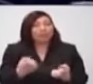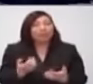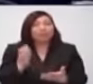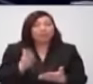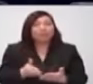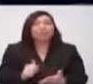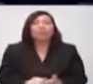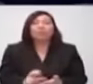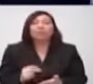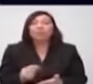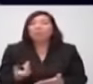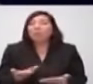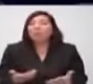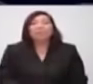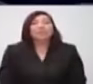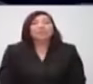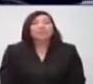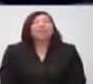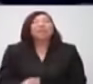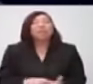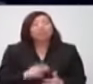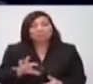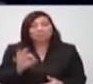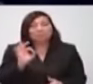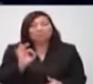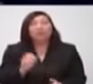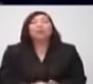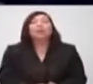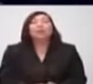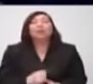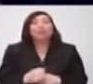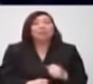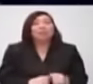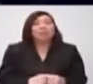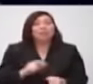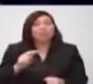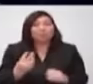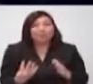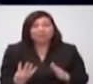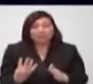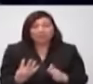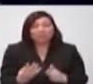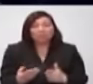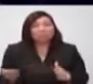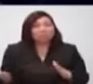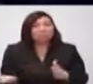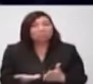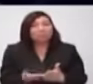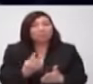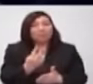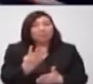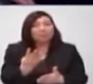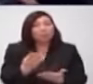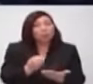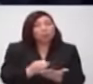y nulidad y no surten efectos. ¿Qué encontramos? Encontramos que en el año 2014 se adjudicaron